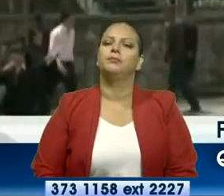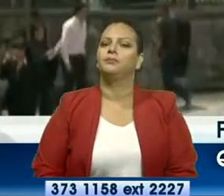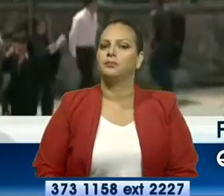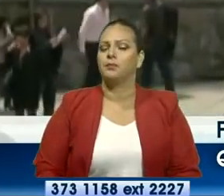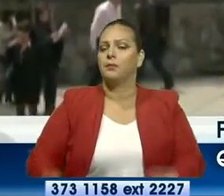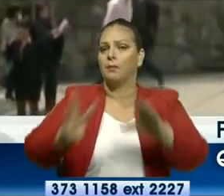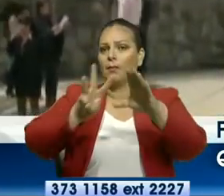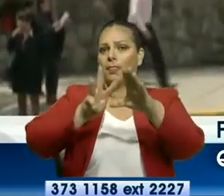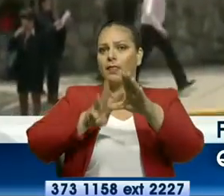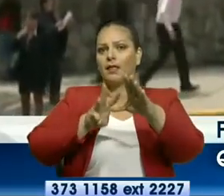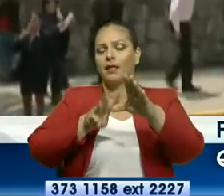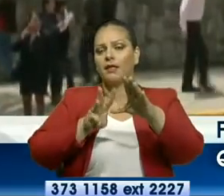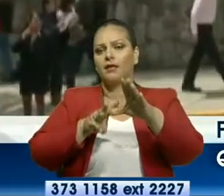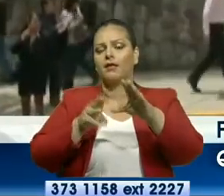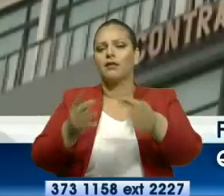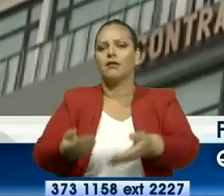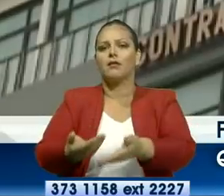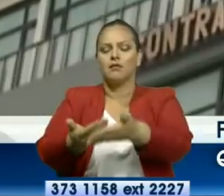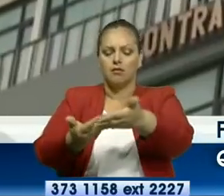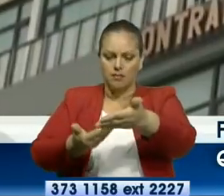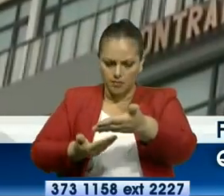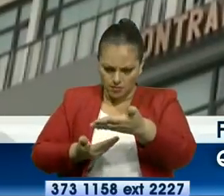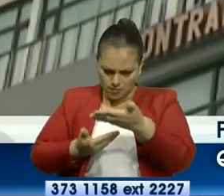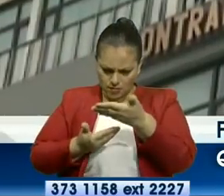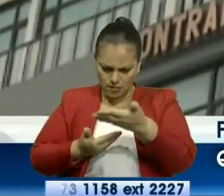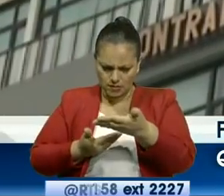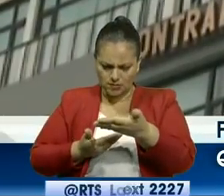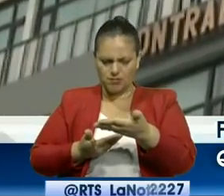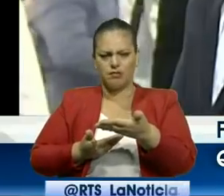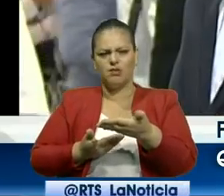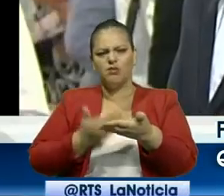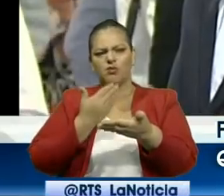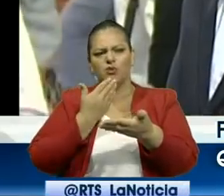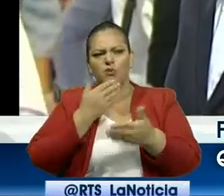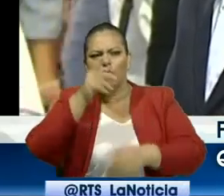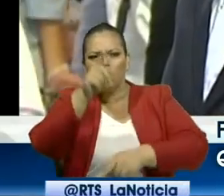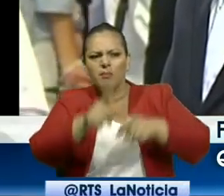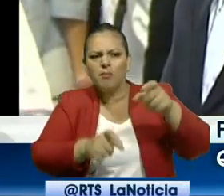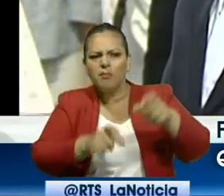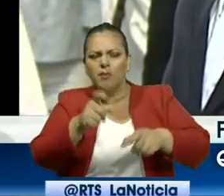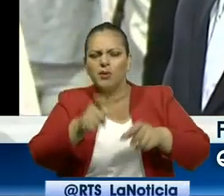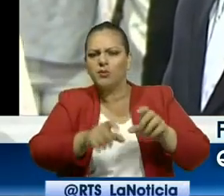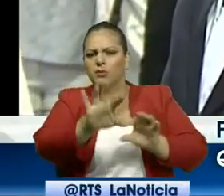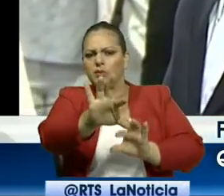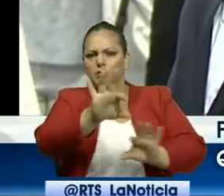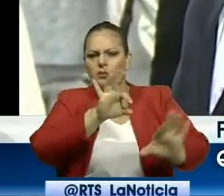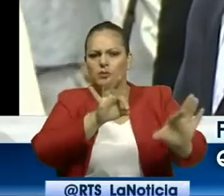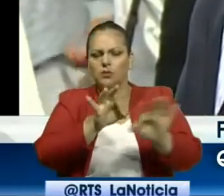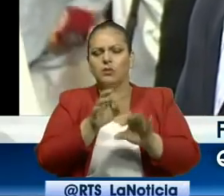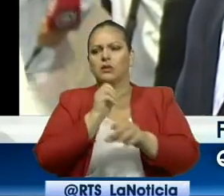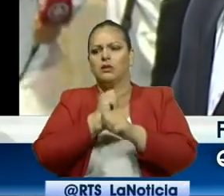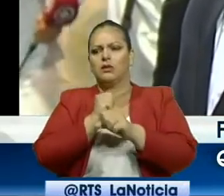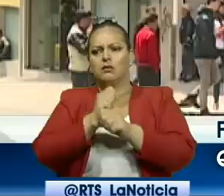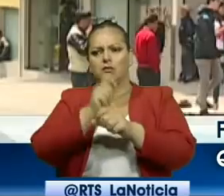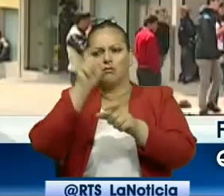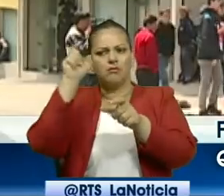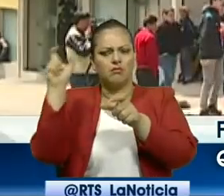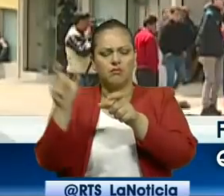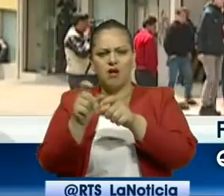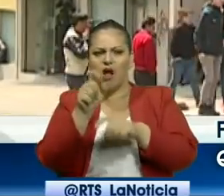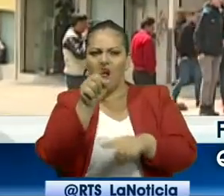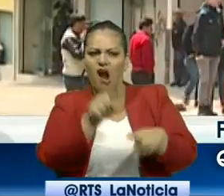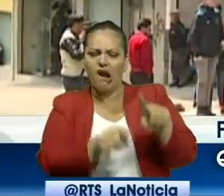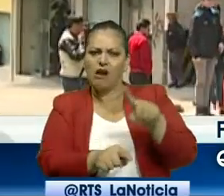determinó irregularidades en los procesos de selección. Adelantó, sin embargo, que les entregarán un comunicado a los